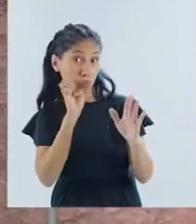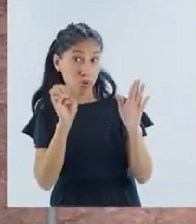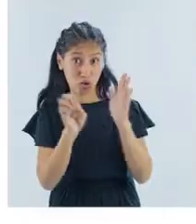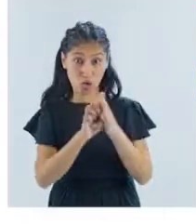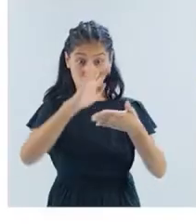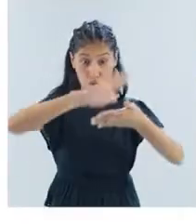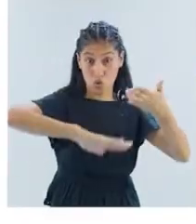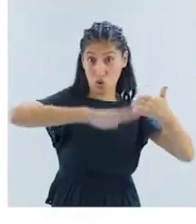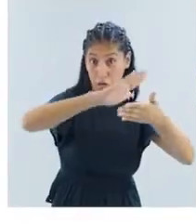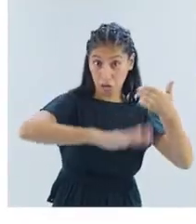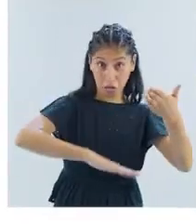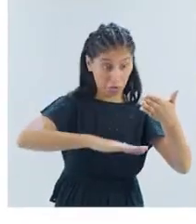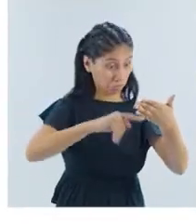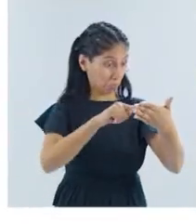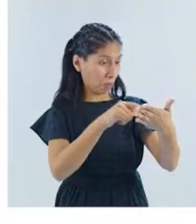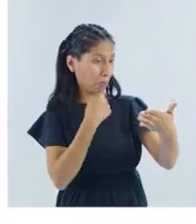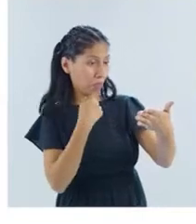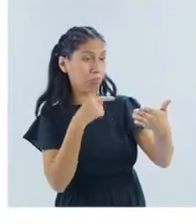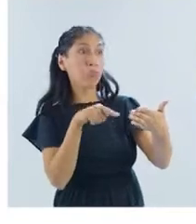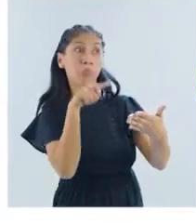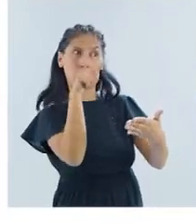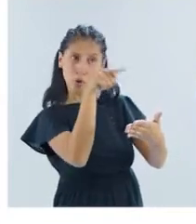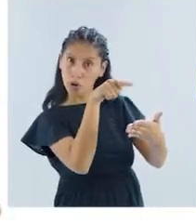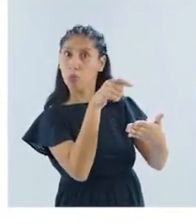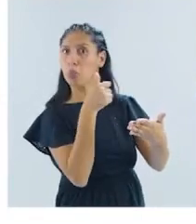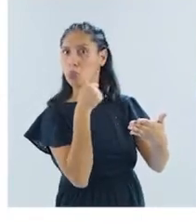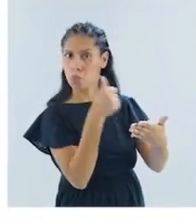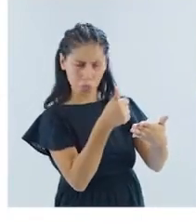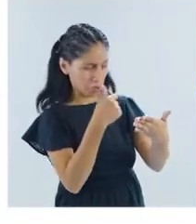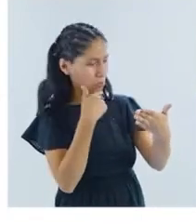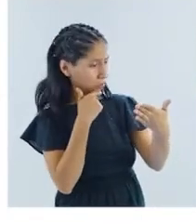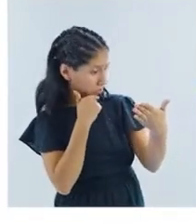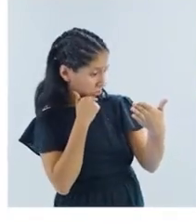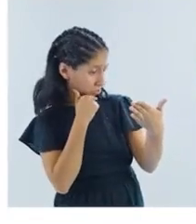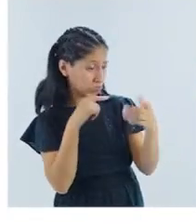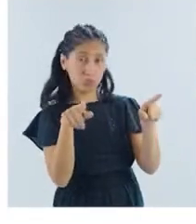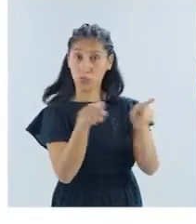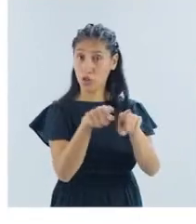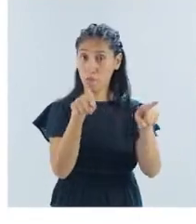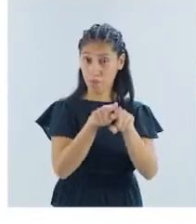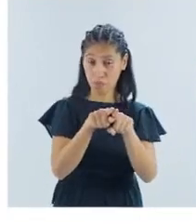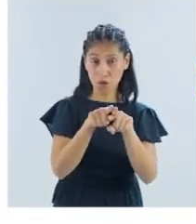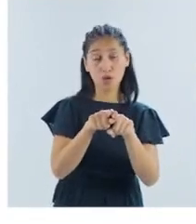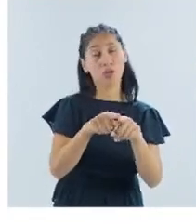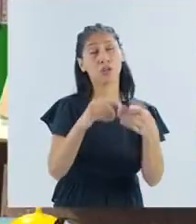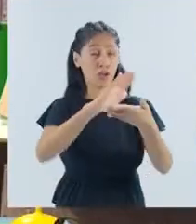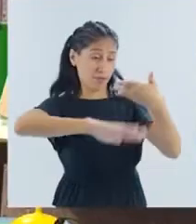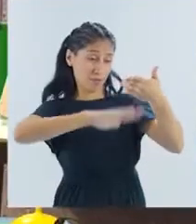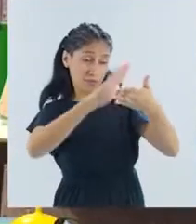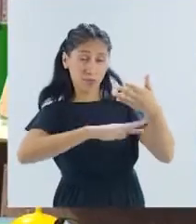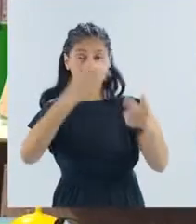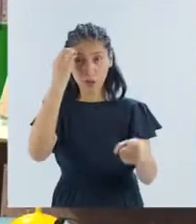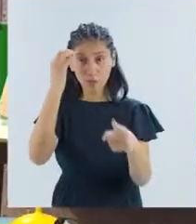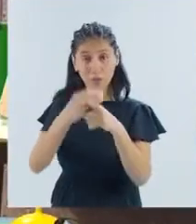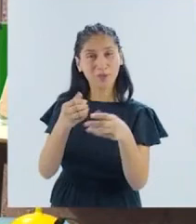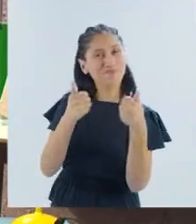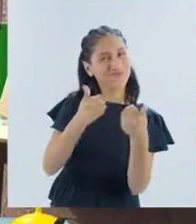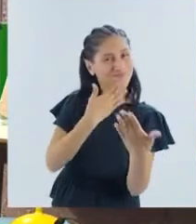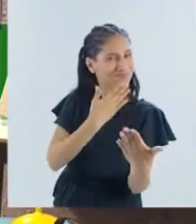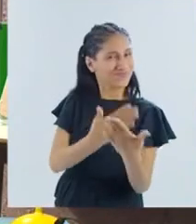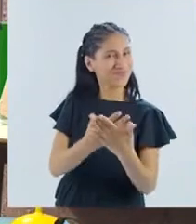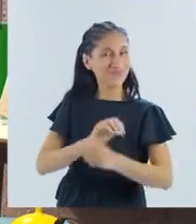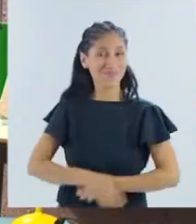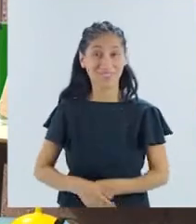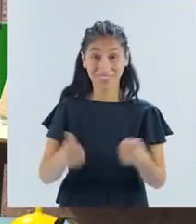recomendación. Como se indica en el concepto, no solo en las cartas de recomendación, sino también en las columnas de opinión. Muy bien,